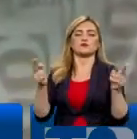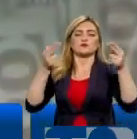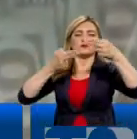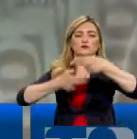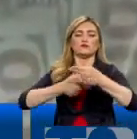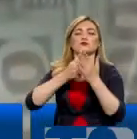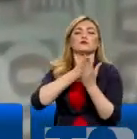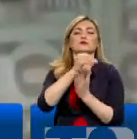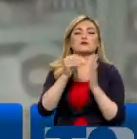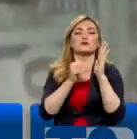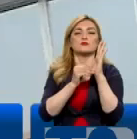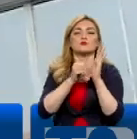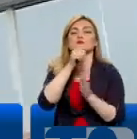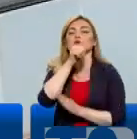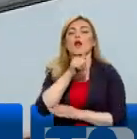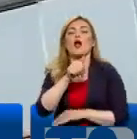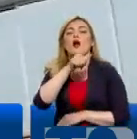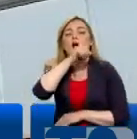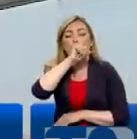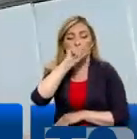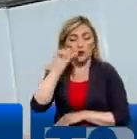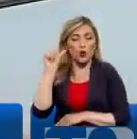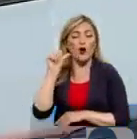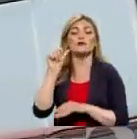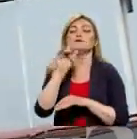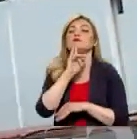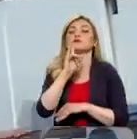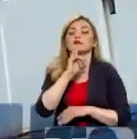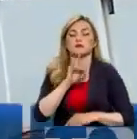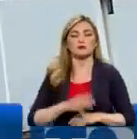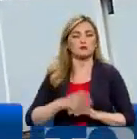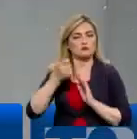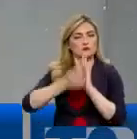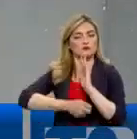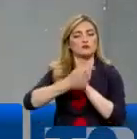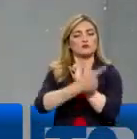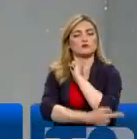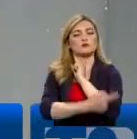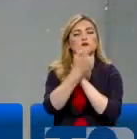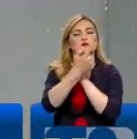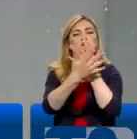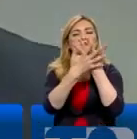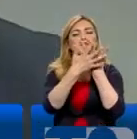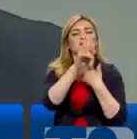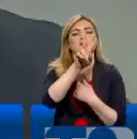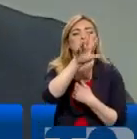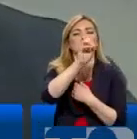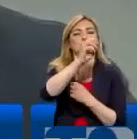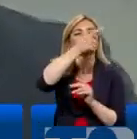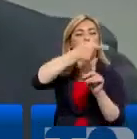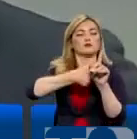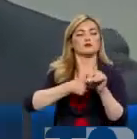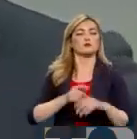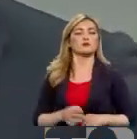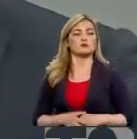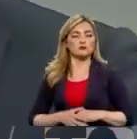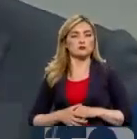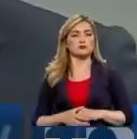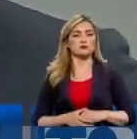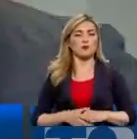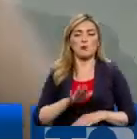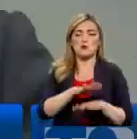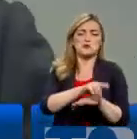Departamento Antidrogas de Estados Unidos. Por esto, el juez Vicente Guillén lo sentenció a 20 meses de prisión. El señor Oren Shaiman ha aceptado